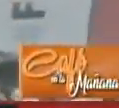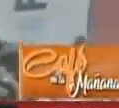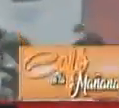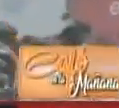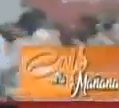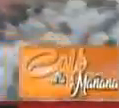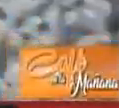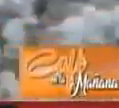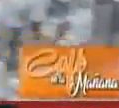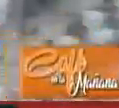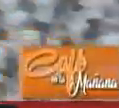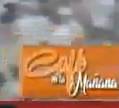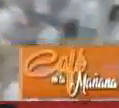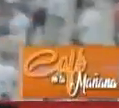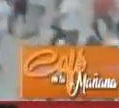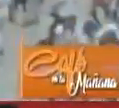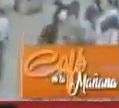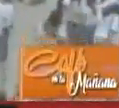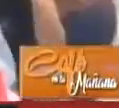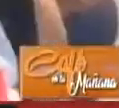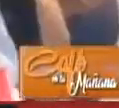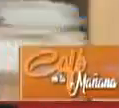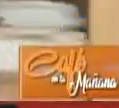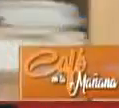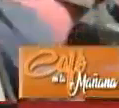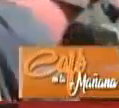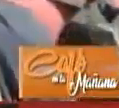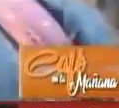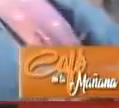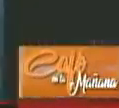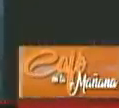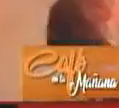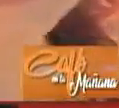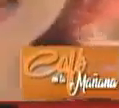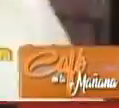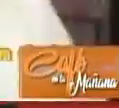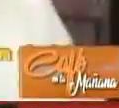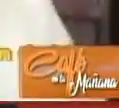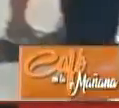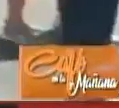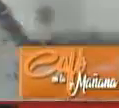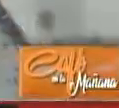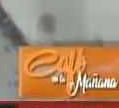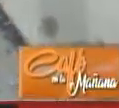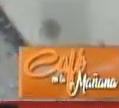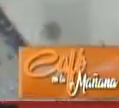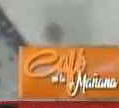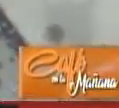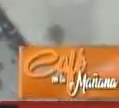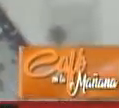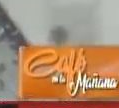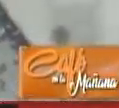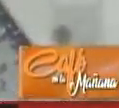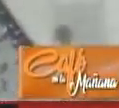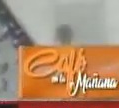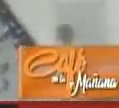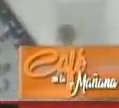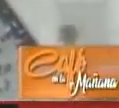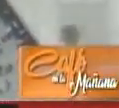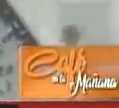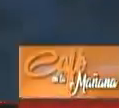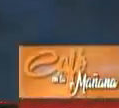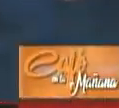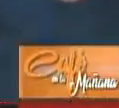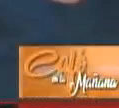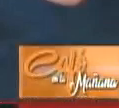seguir agradeciendo al pueblo venezolano y a movimientos en el mundo que han alzado la voz por este país, que ha protagonizado la lucha por la liberación